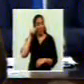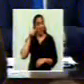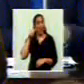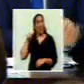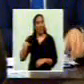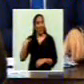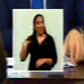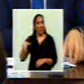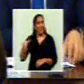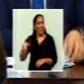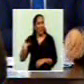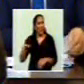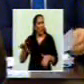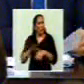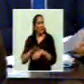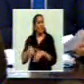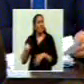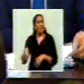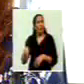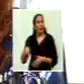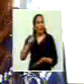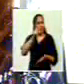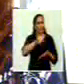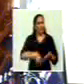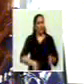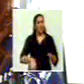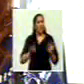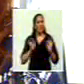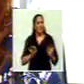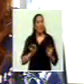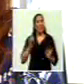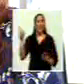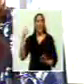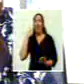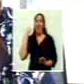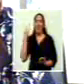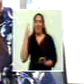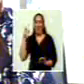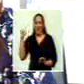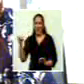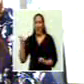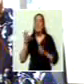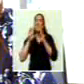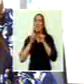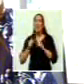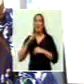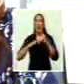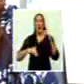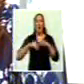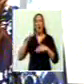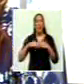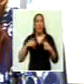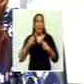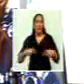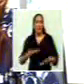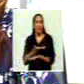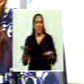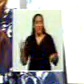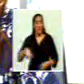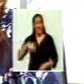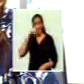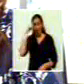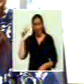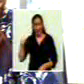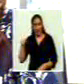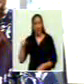acabamos de firmar, junto al Intendente, al Secretario de Obras Públicas de la Nación, y al